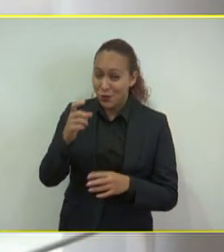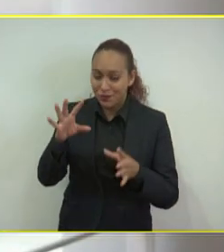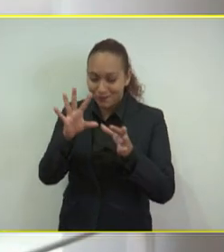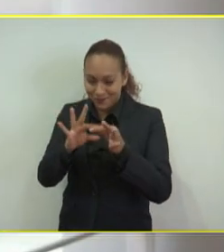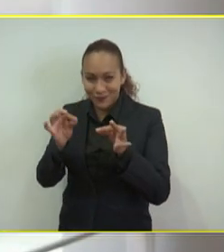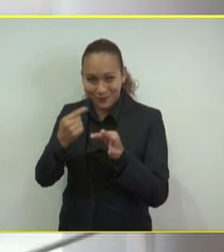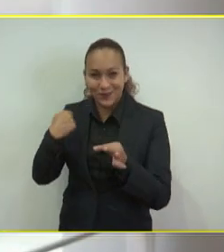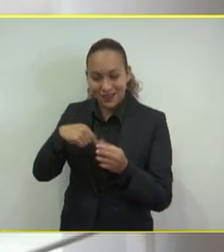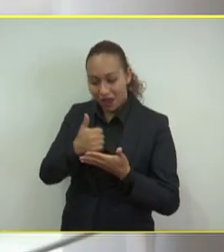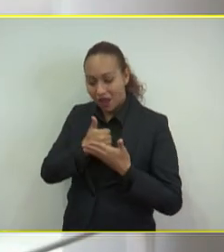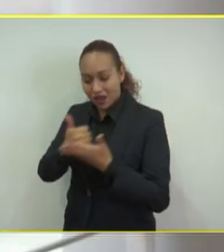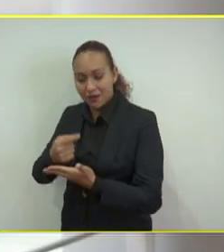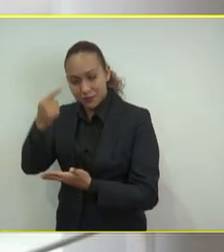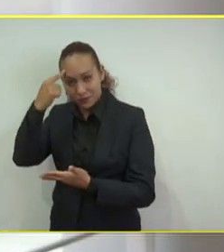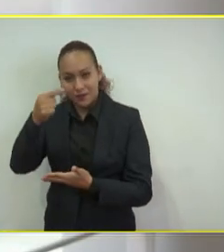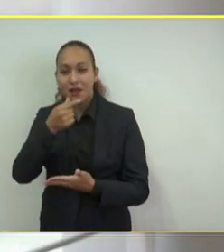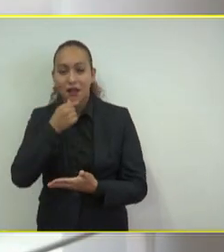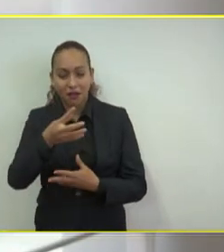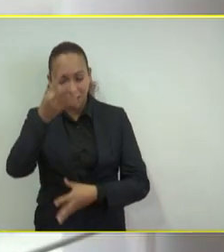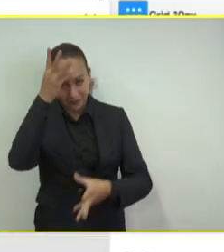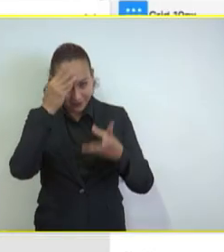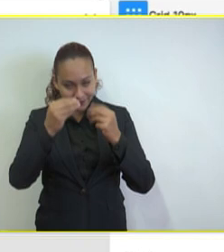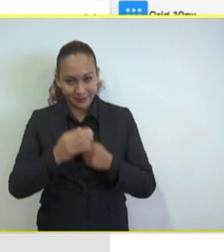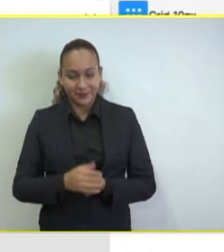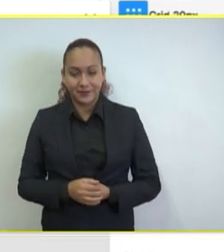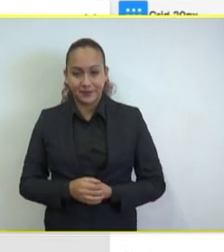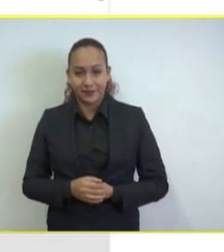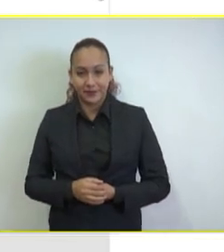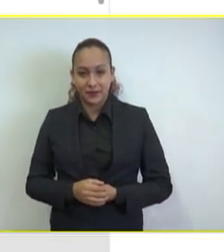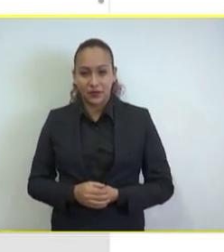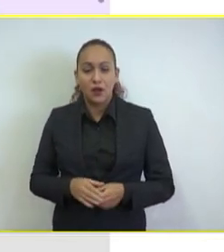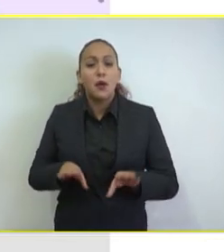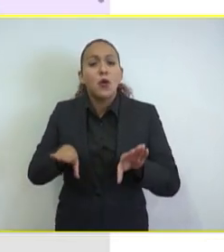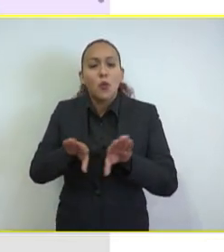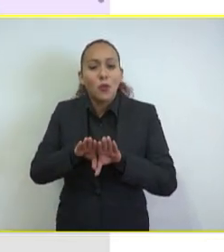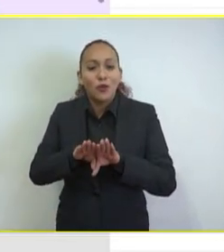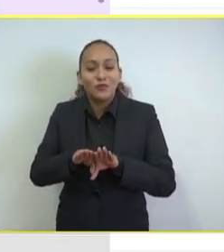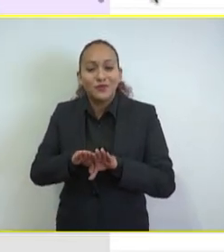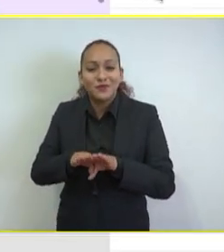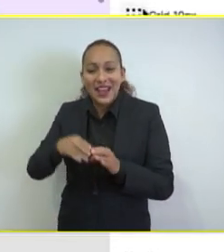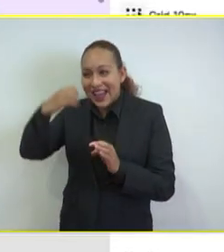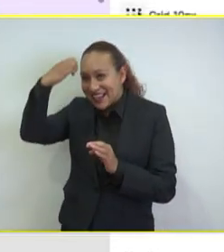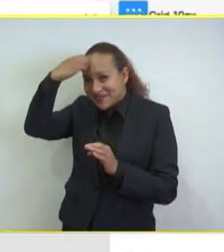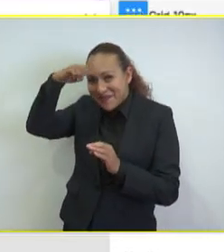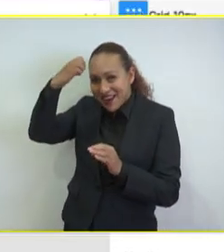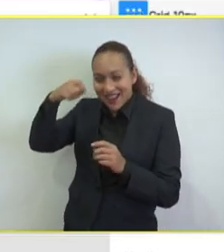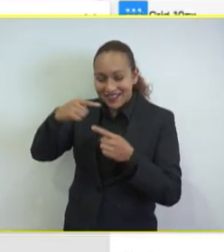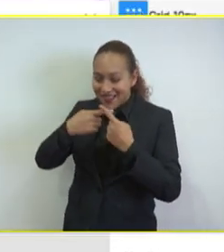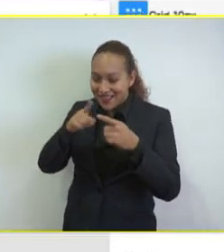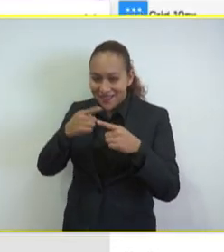se tomaron en cuenta los siguientes criterios de usabilidad y experiencia: la reticulación del formato,